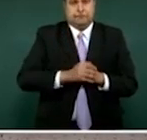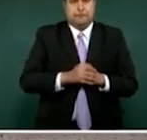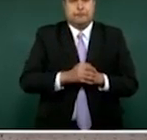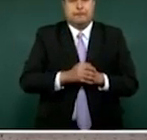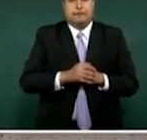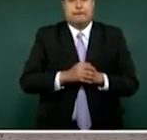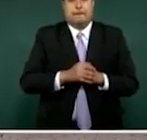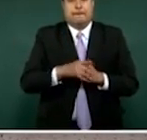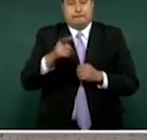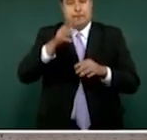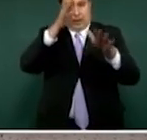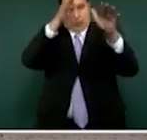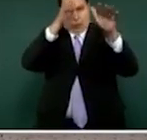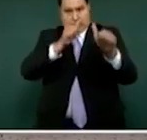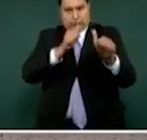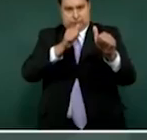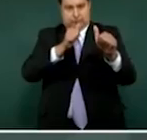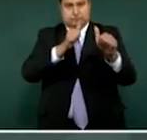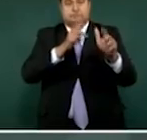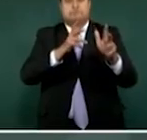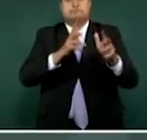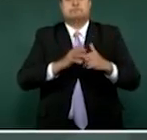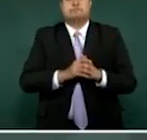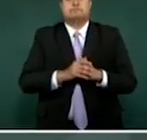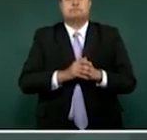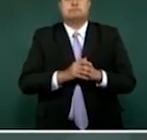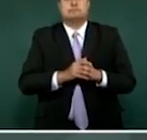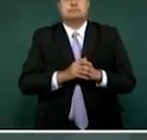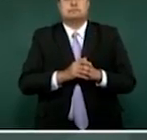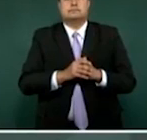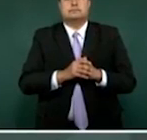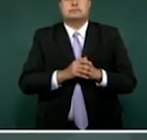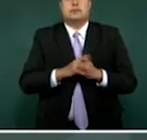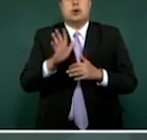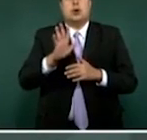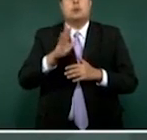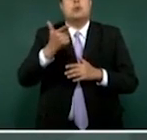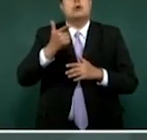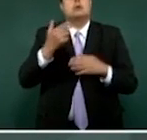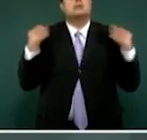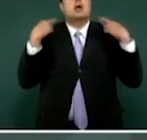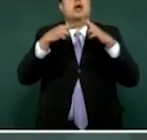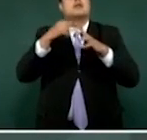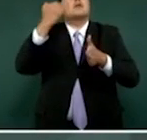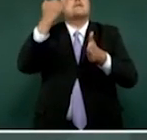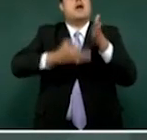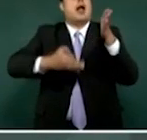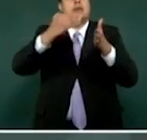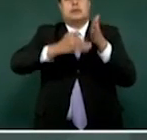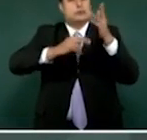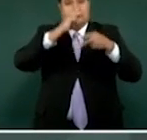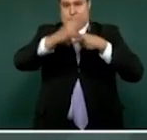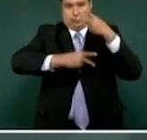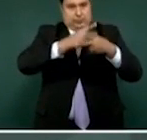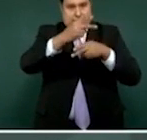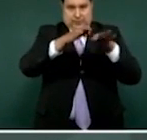el acuerdo de que no haya ausentismo